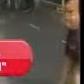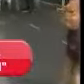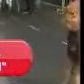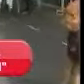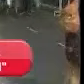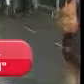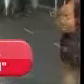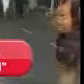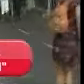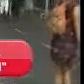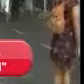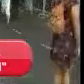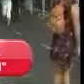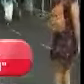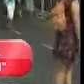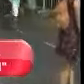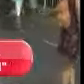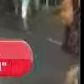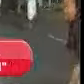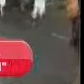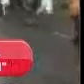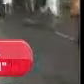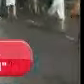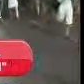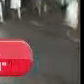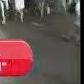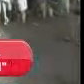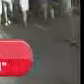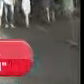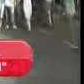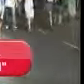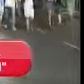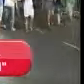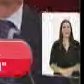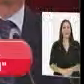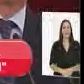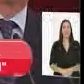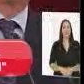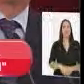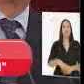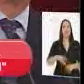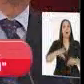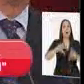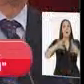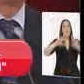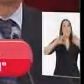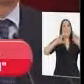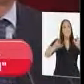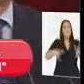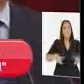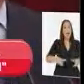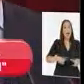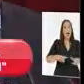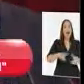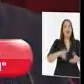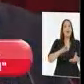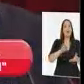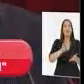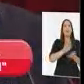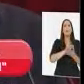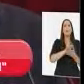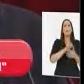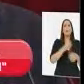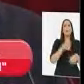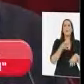de la cual estás hablando al comienzo, digamos, que hoy fue en términos discursivos, después la polarización se da en términos concretos, y eso es lo que vos te referís de si eso